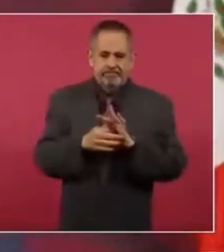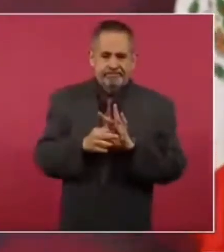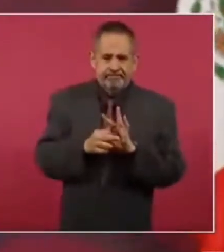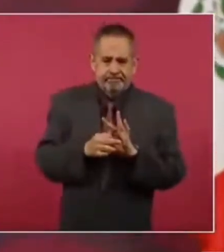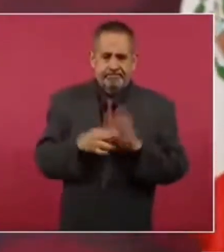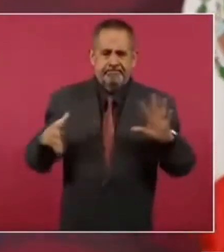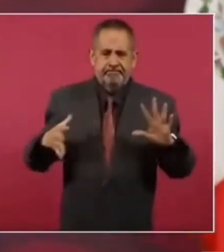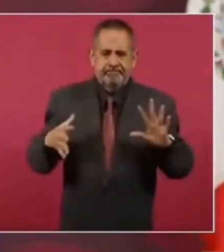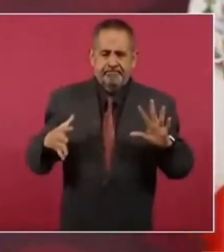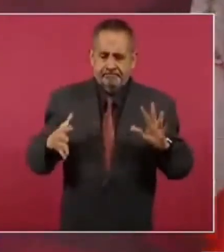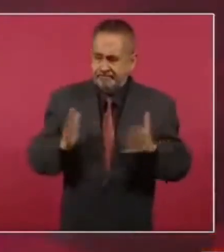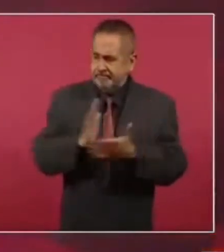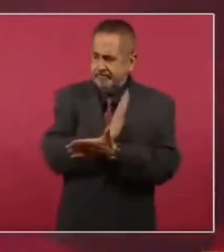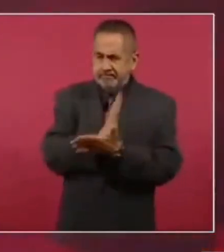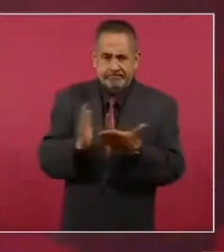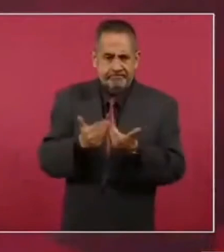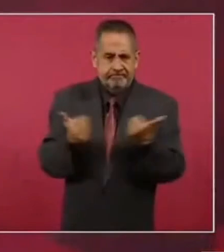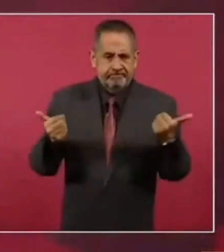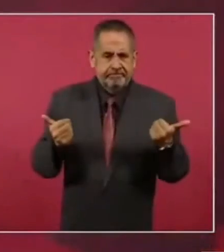algunos